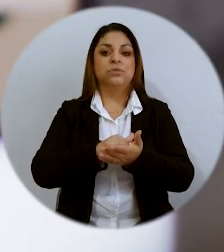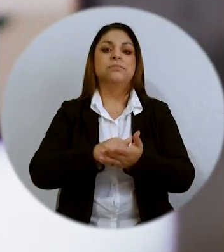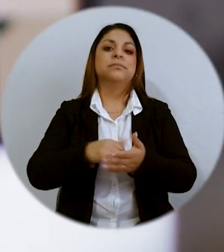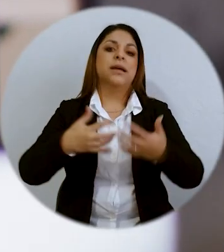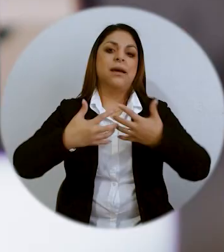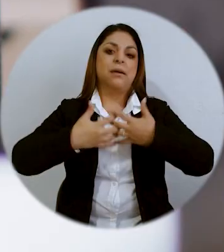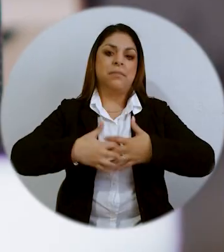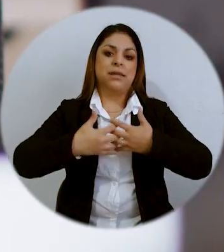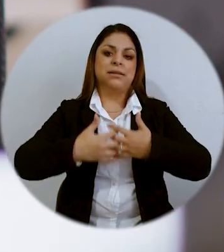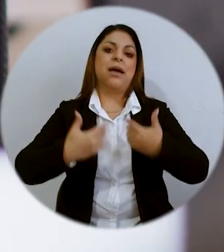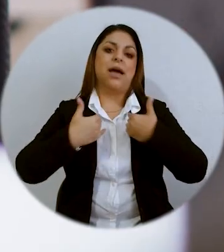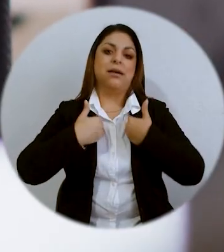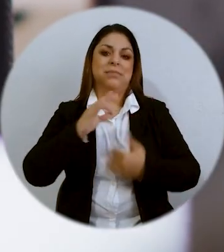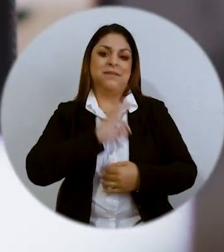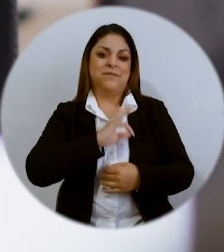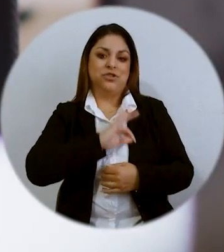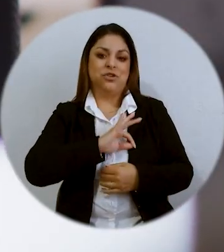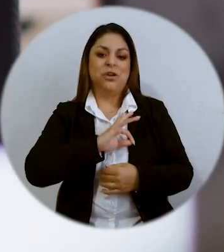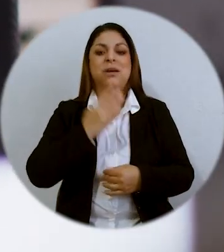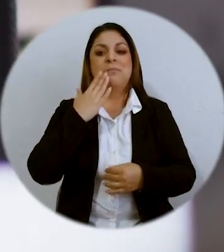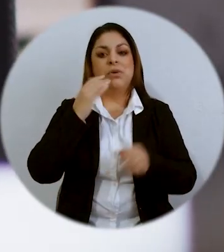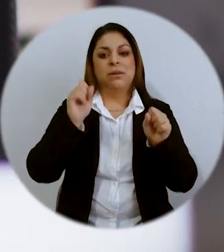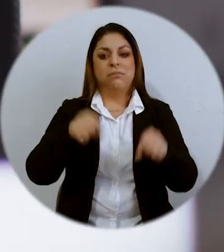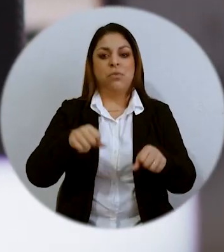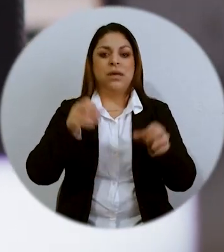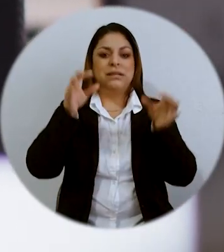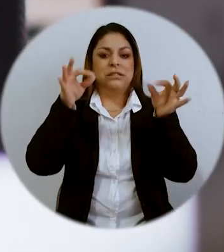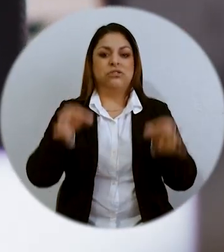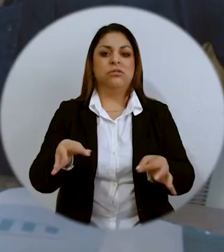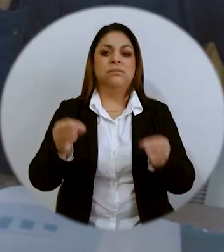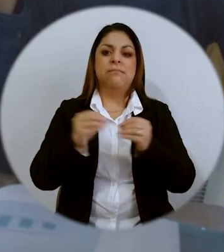a eso las empresas se van a beneficiar porque pueden